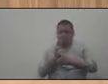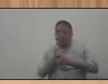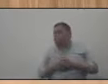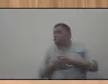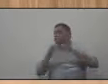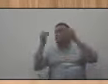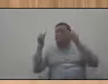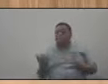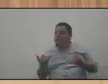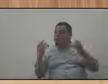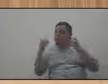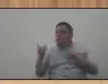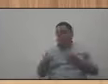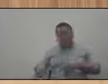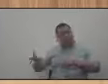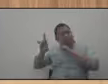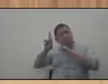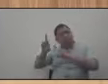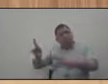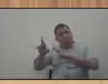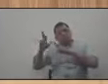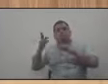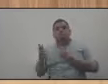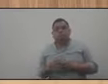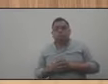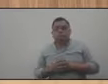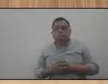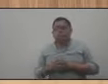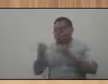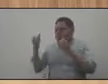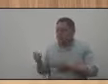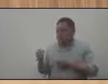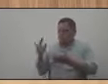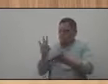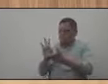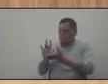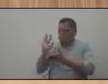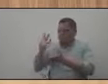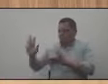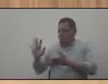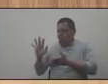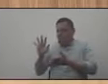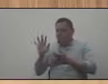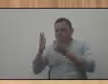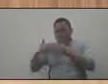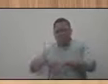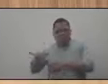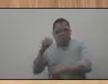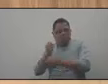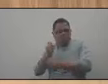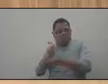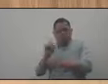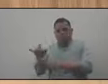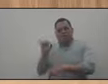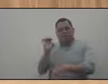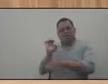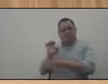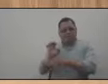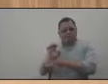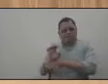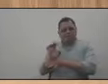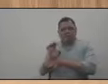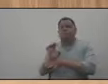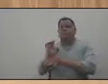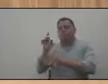Es importante resaltar que desde el modelo de trabajo institucional, hoy ponemos